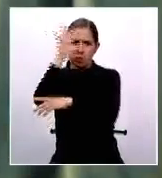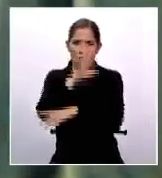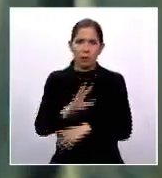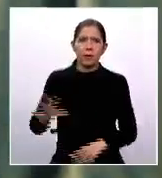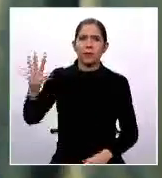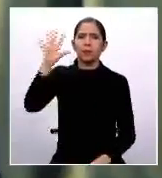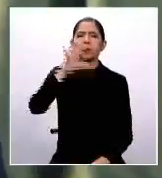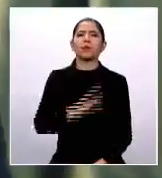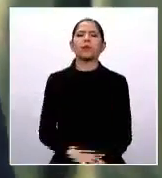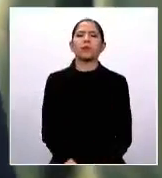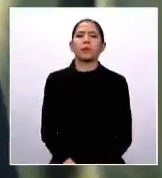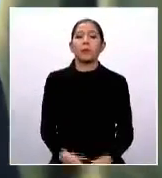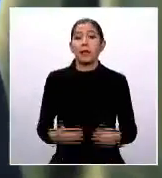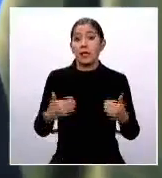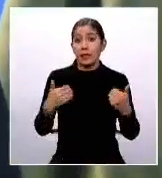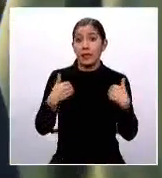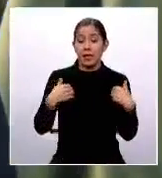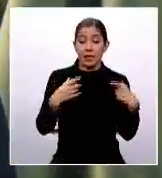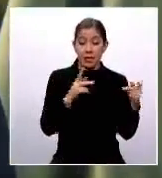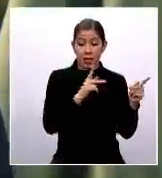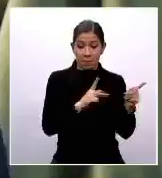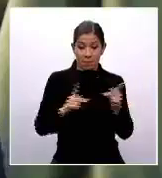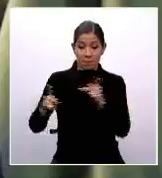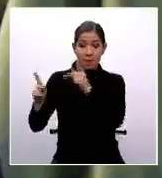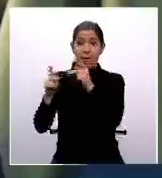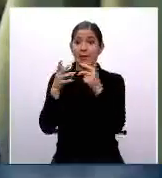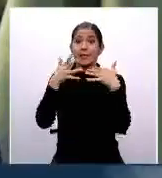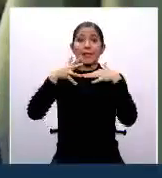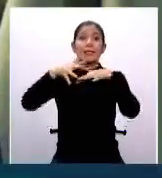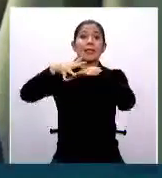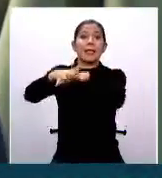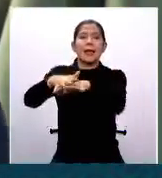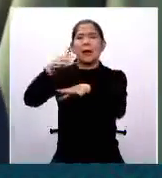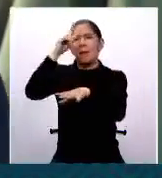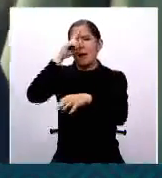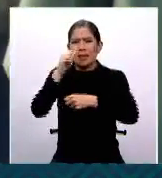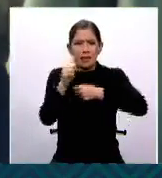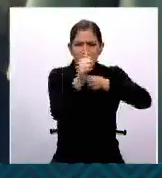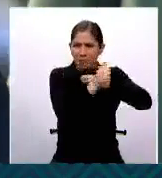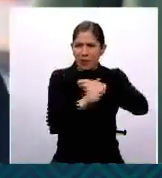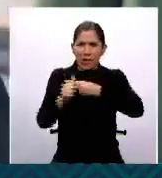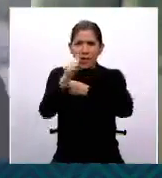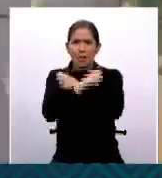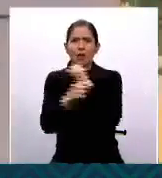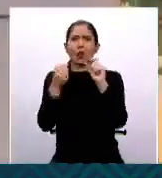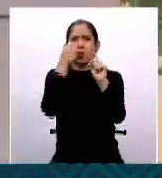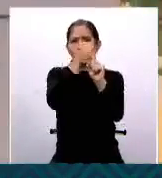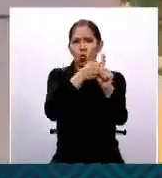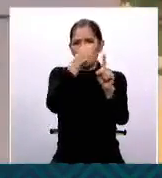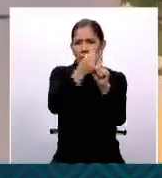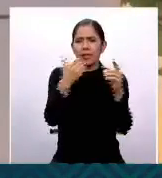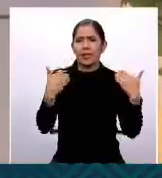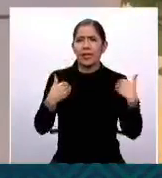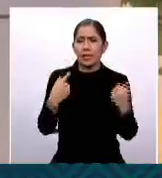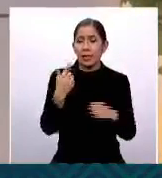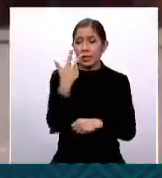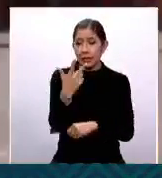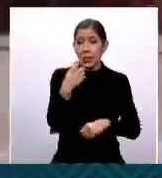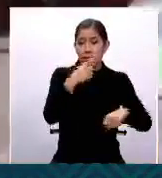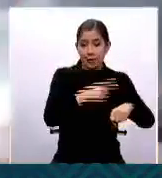un plan integral en la lucha contra la inseguridad ciudadana que básicamente tiene tres fases: una fase